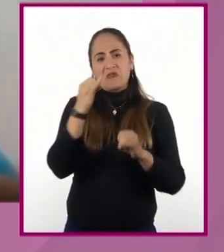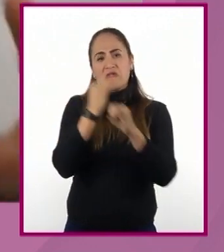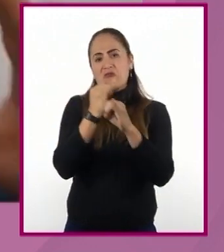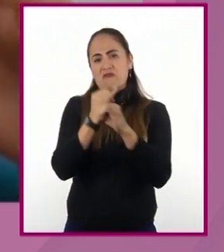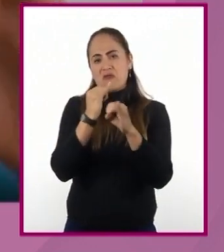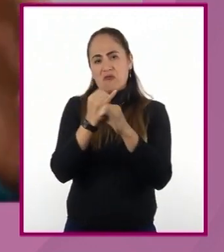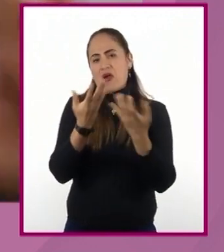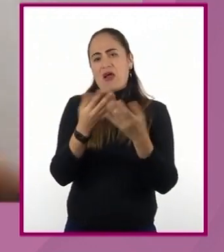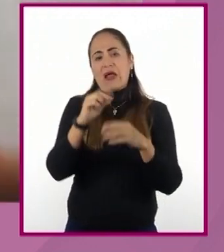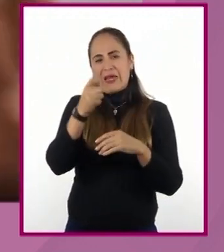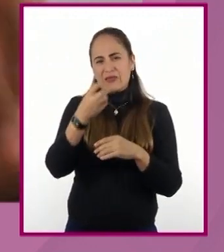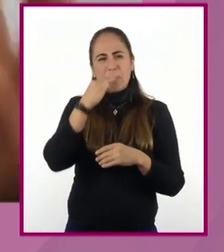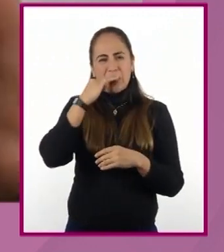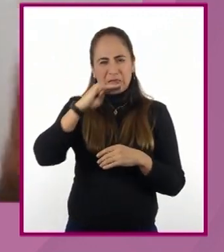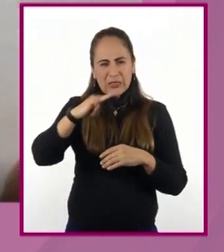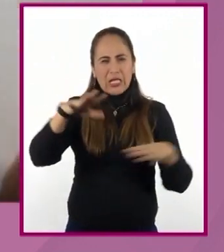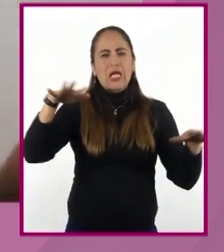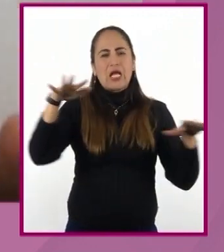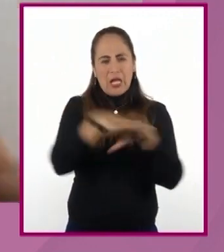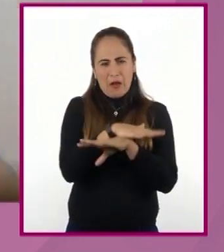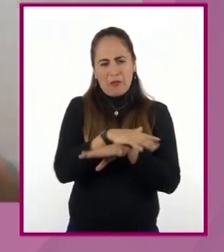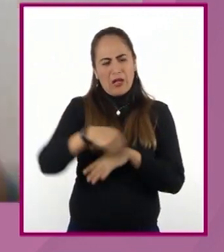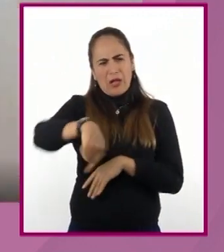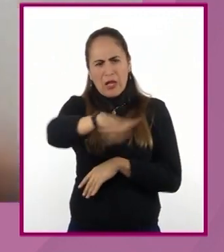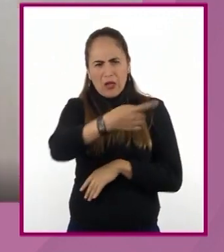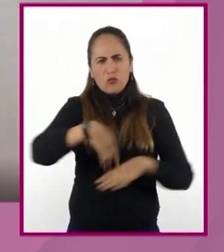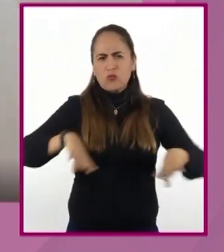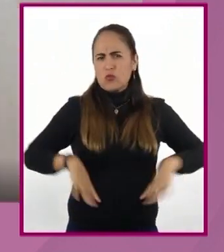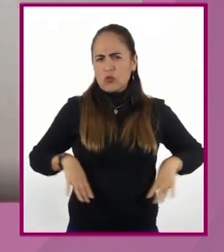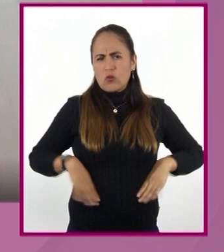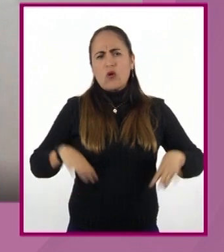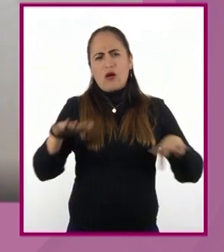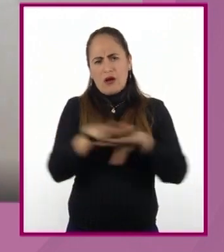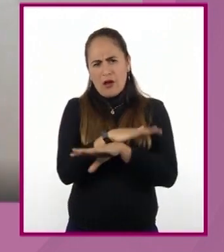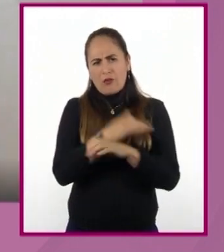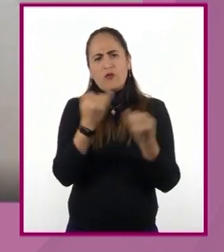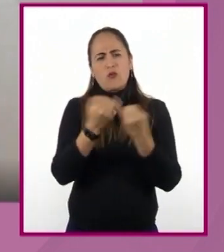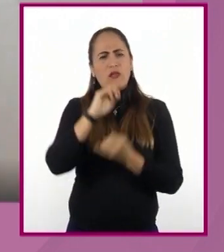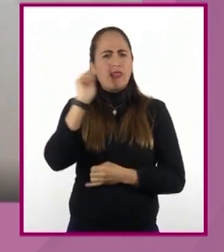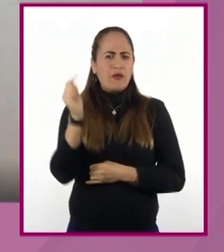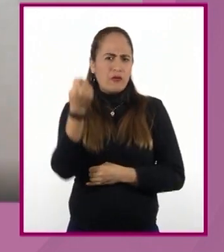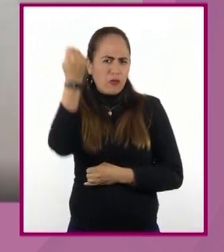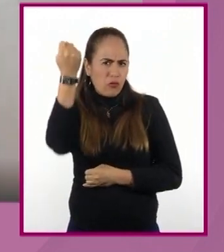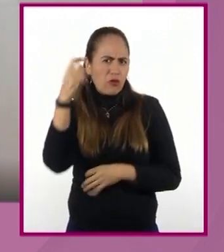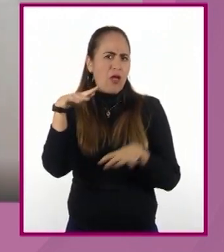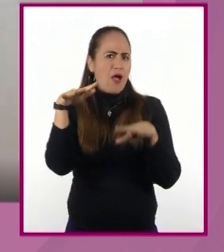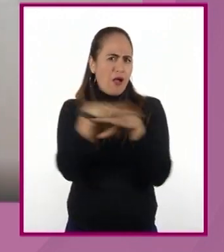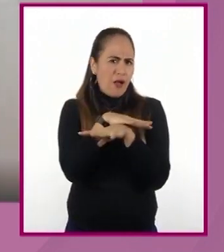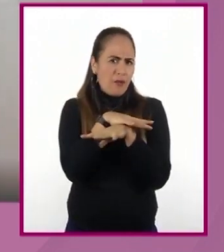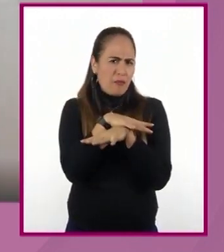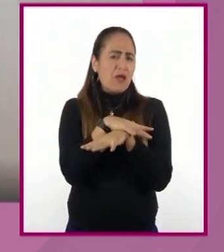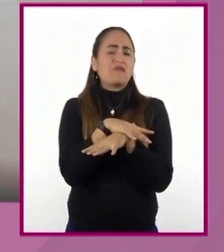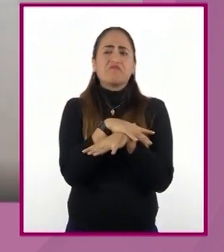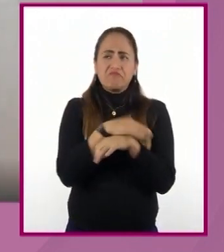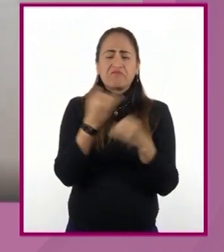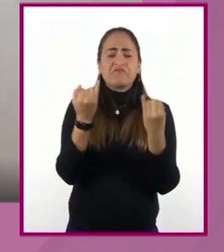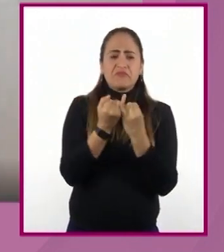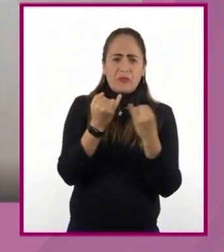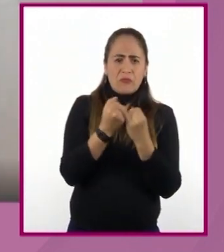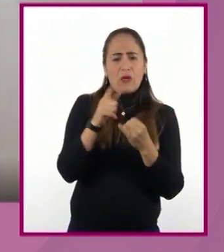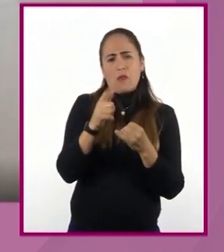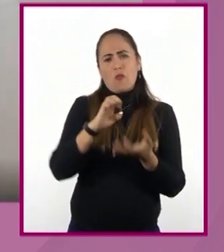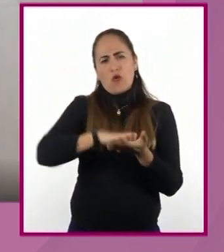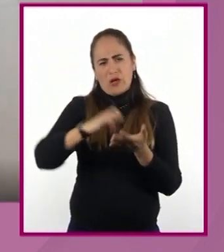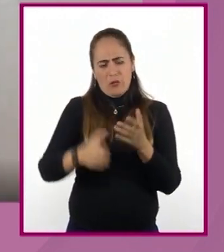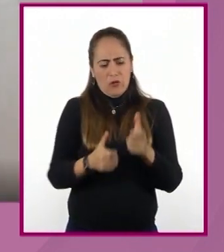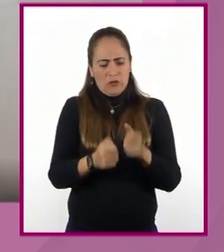mensaje, cambia con el comportamiento humano, la tecnología cambia, la tecnología nos cambia, porque el celular